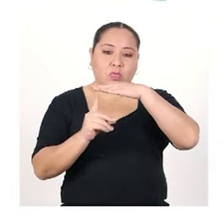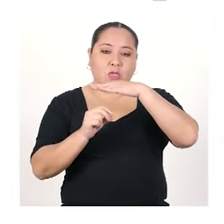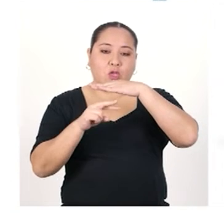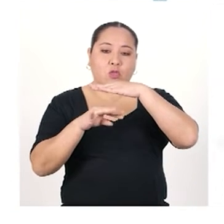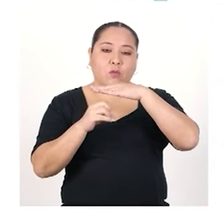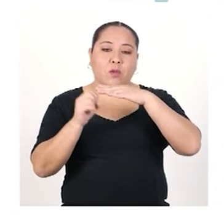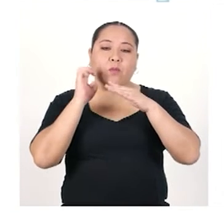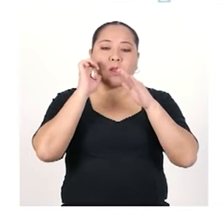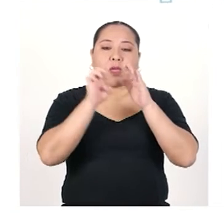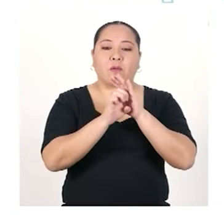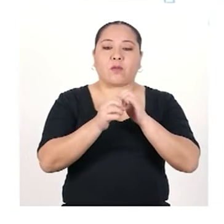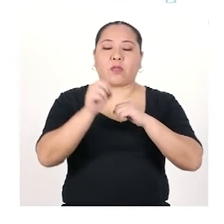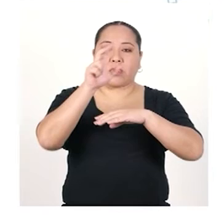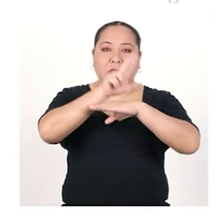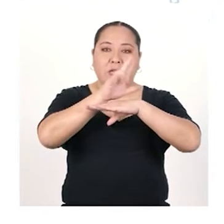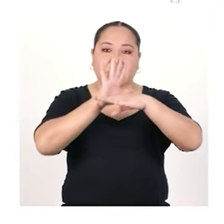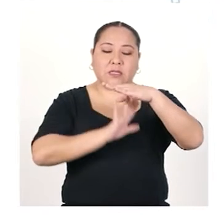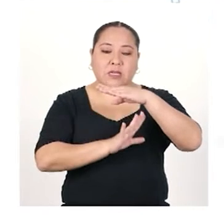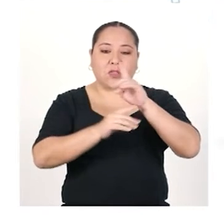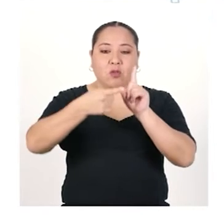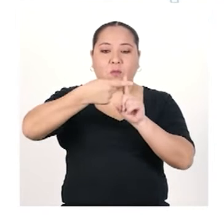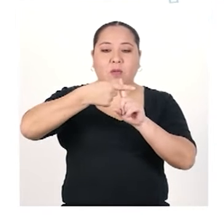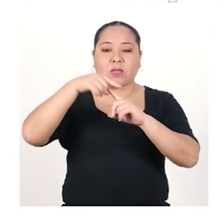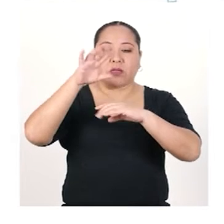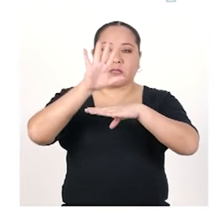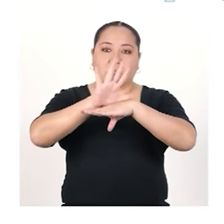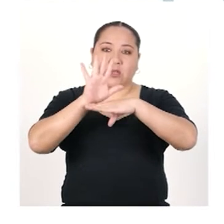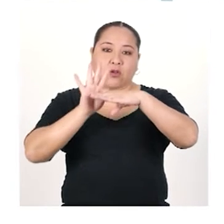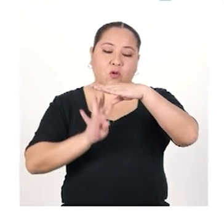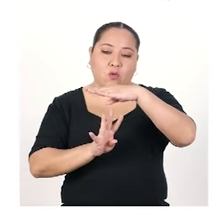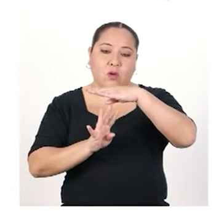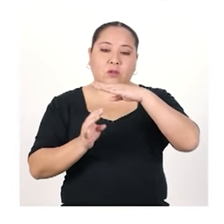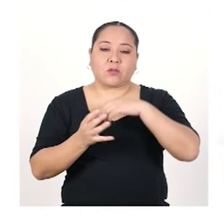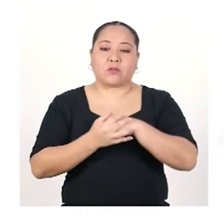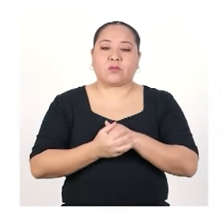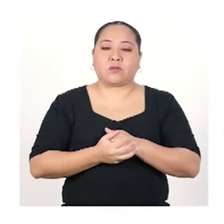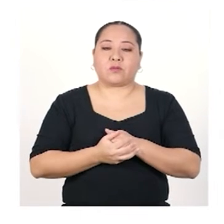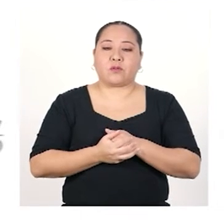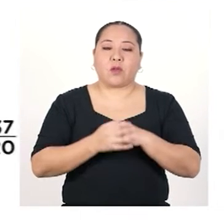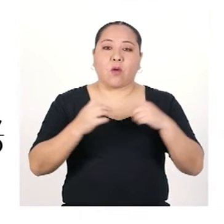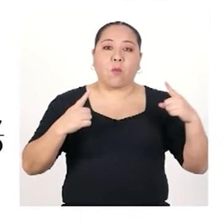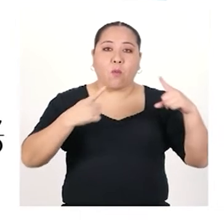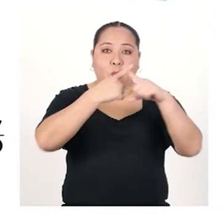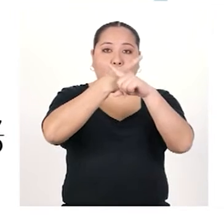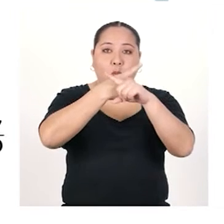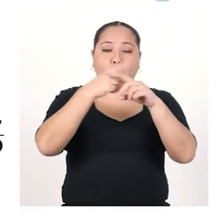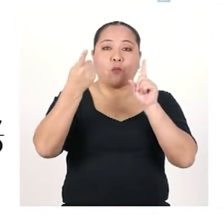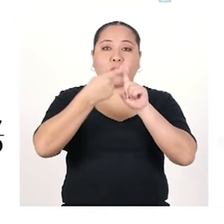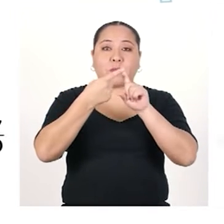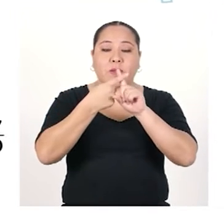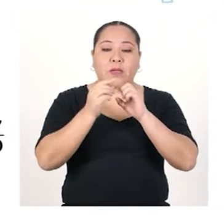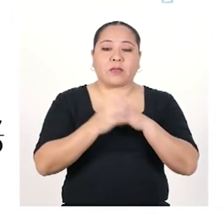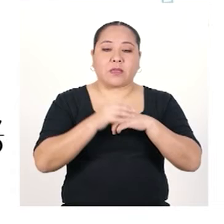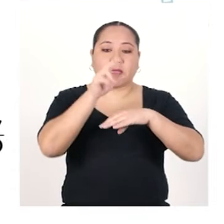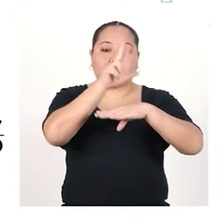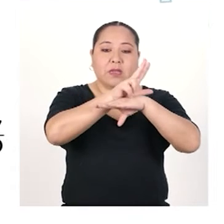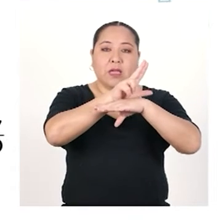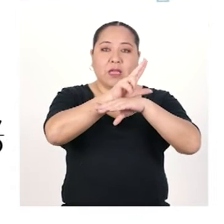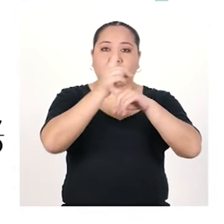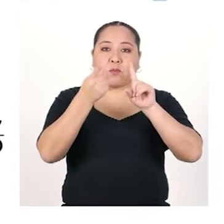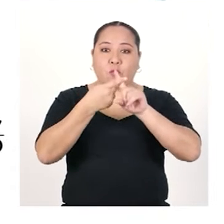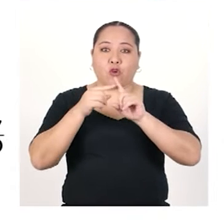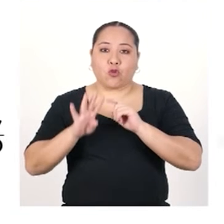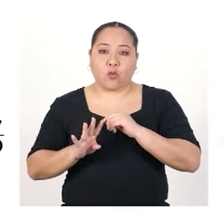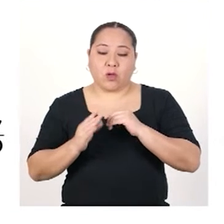denominador. Por ejemplo, 3 quintos más 5 cuartos. Multiplicamos 3